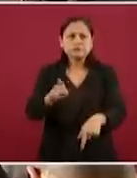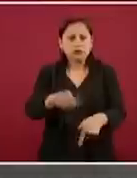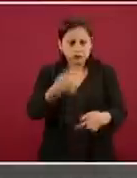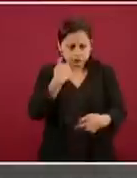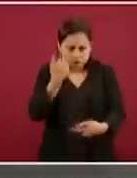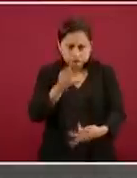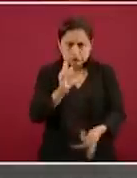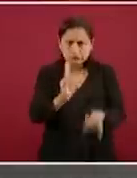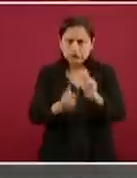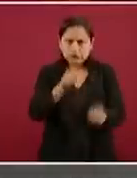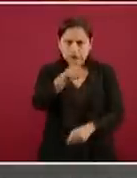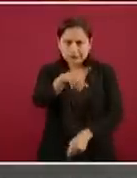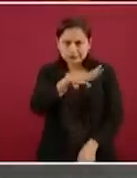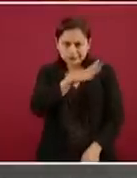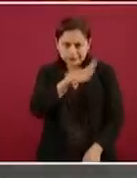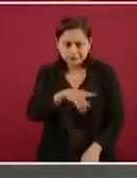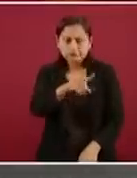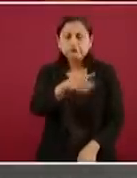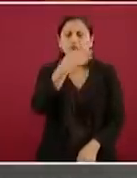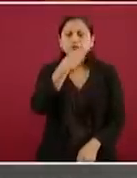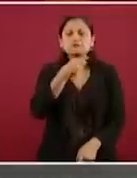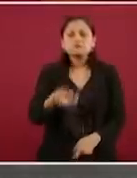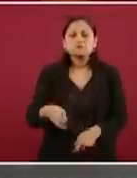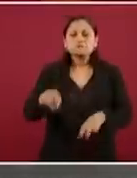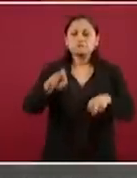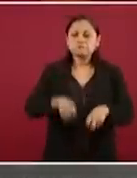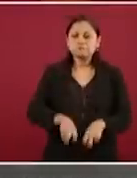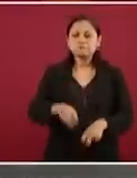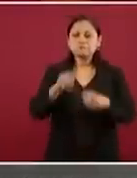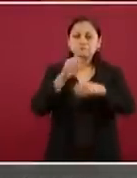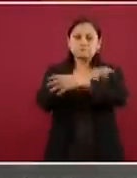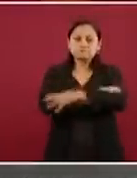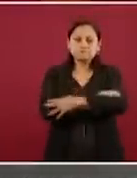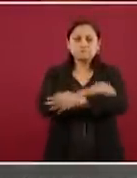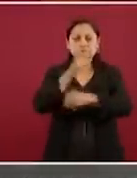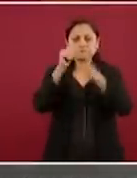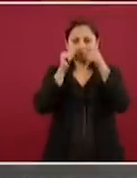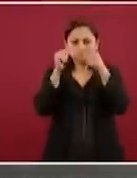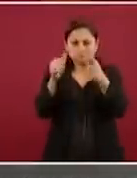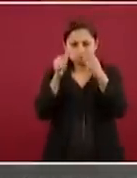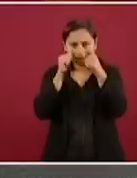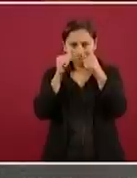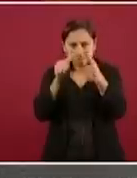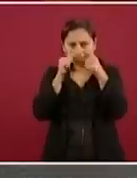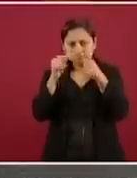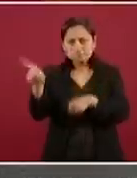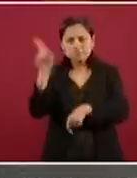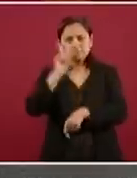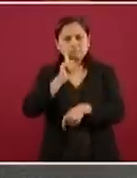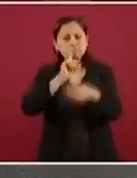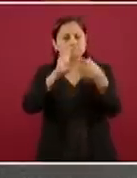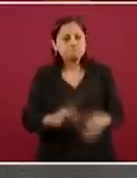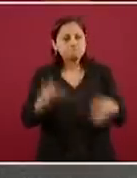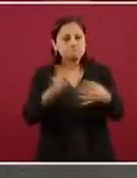una postura así, empezó a escucharlas. Y un salamero,